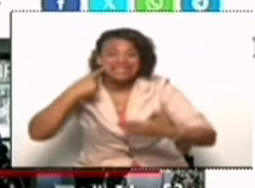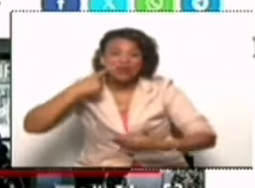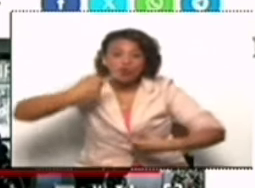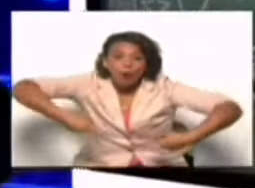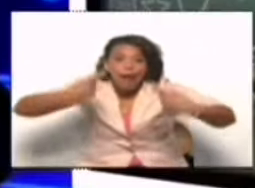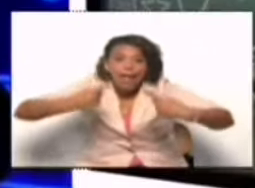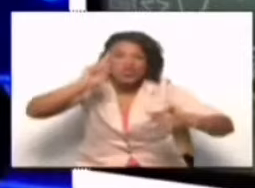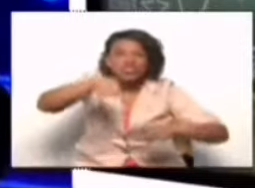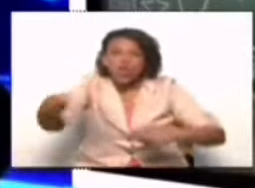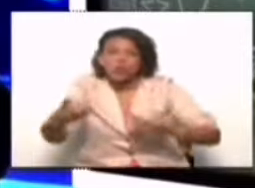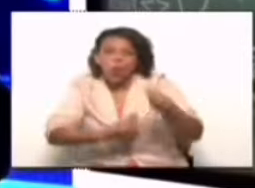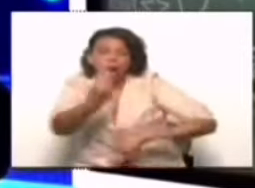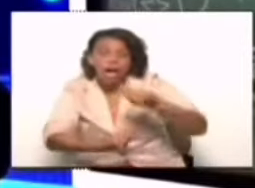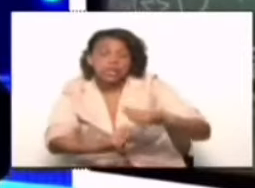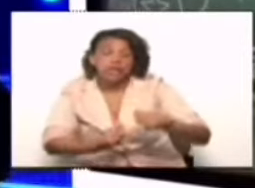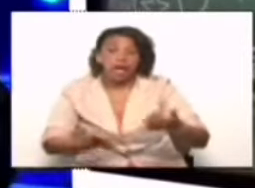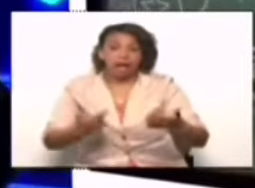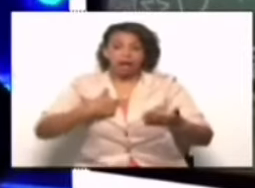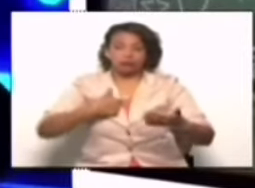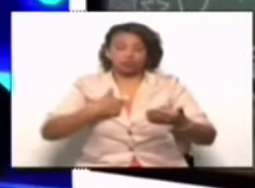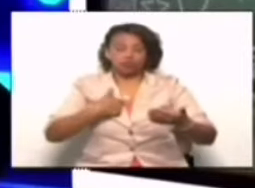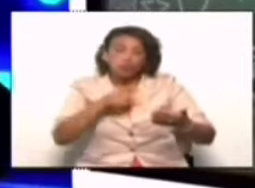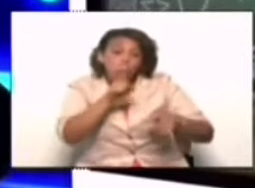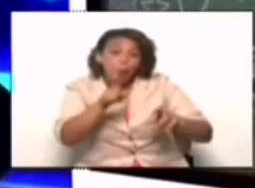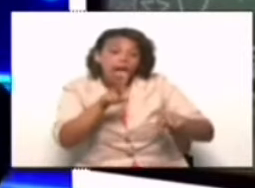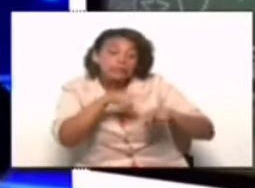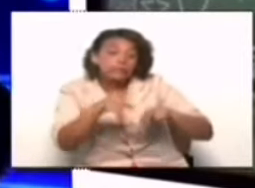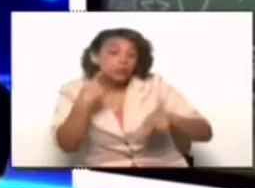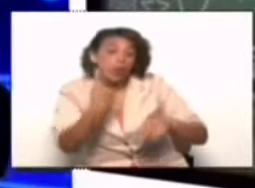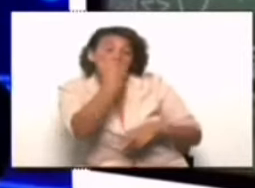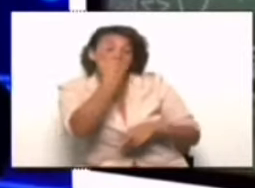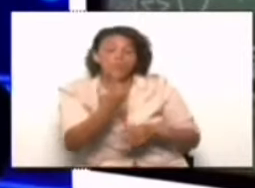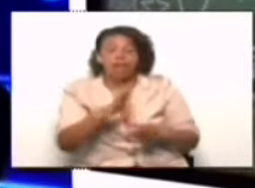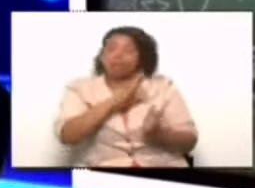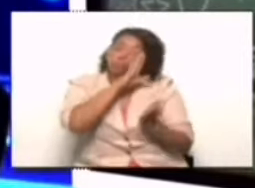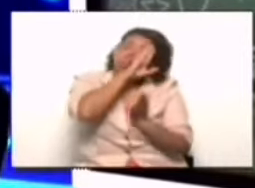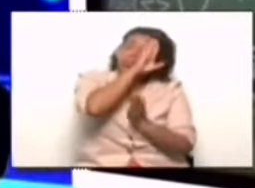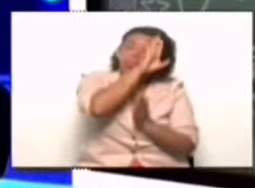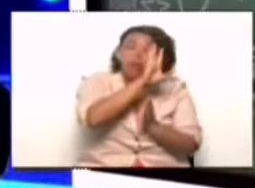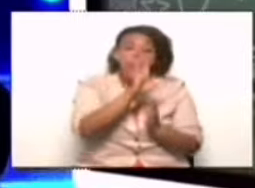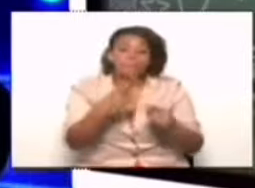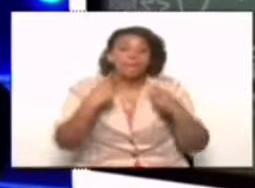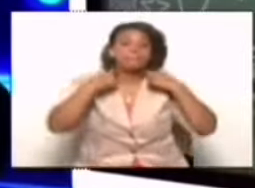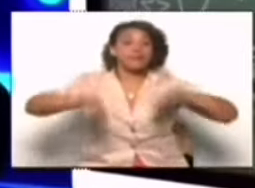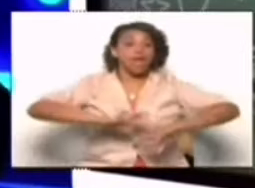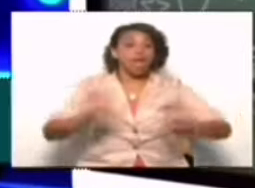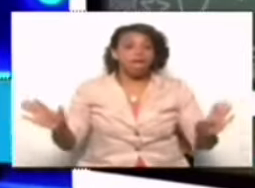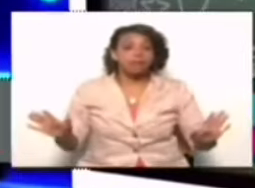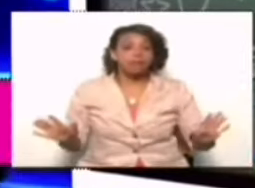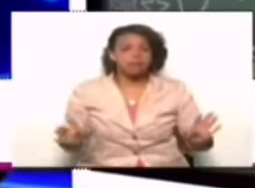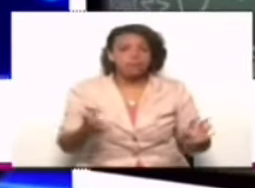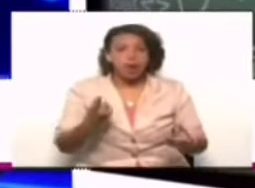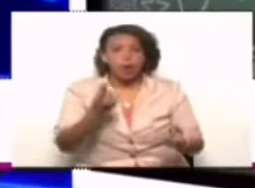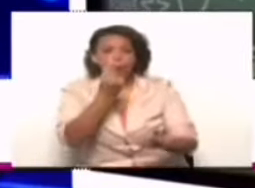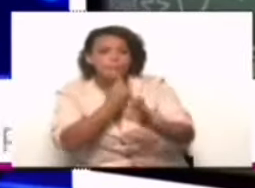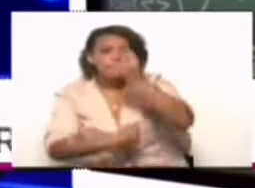estas nuevas plataformas, según el cual, bueno, el primero que se duerme pierde. Y comienzan